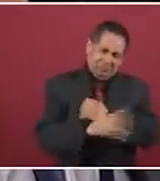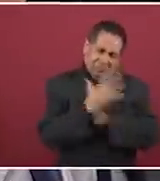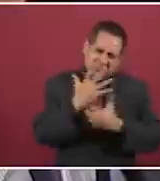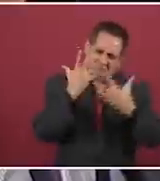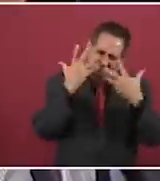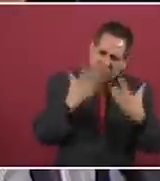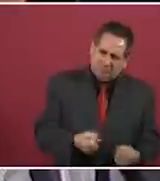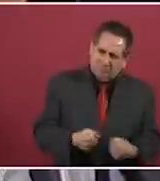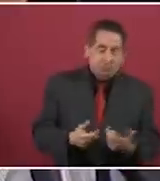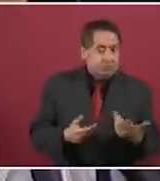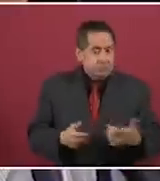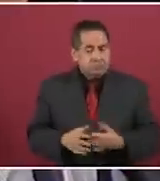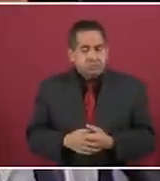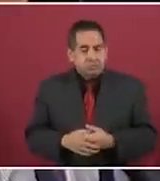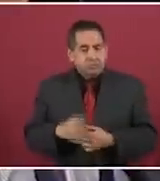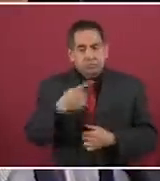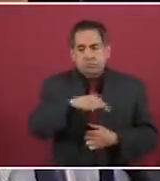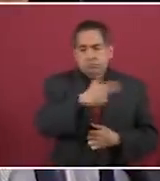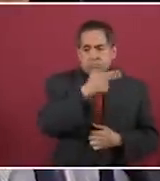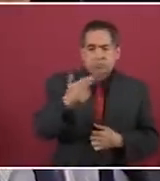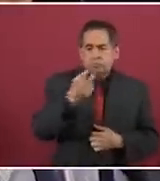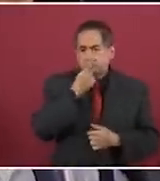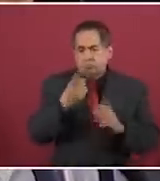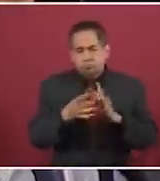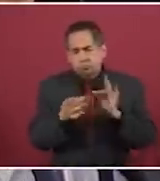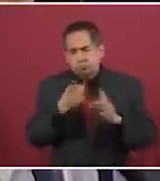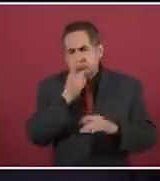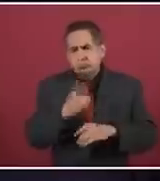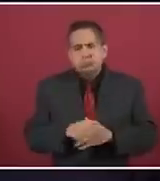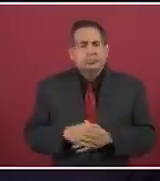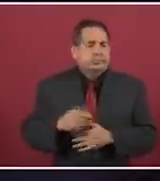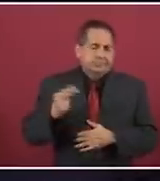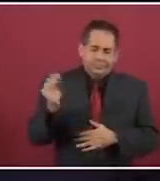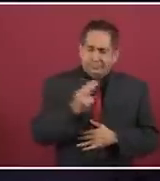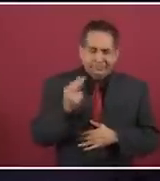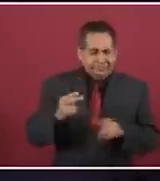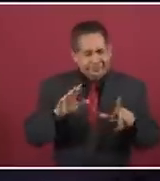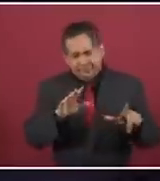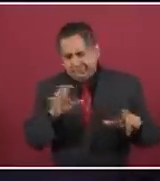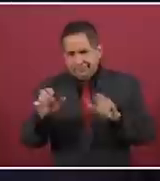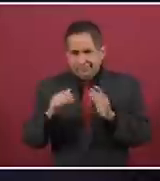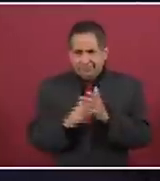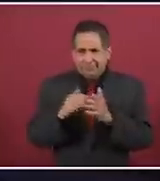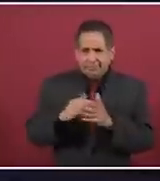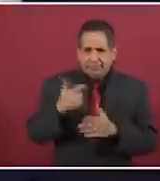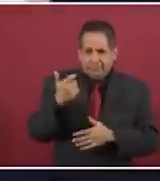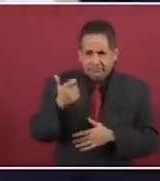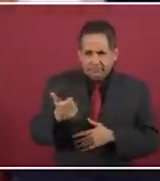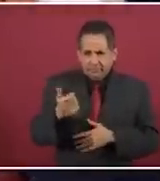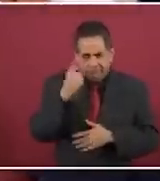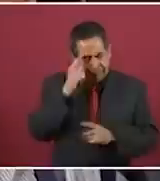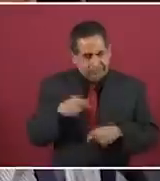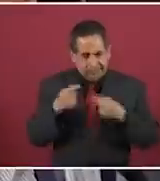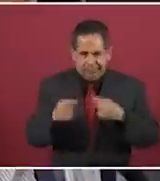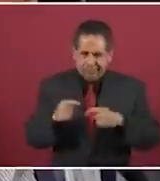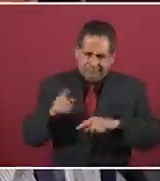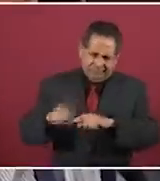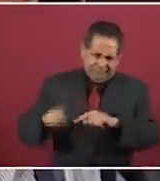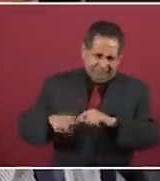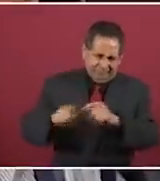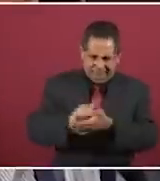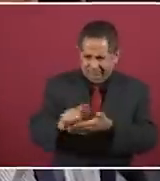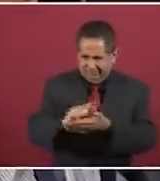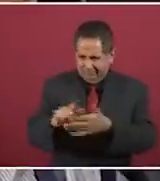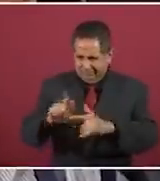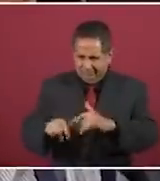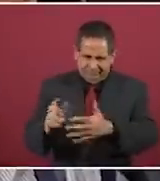un comentario del sector hotelero que dice que se requieren 700 millones de pesos para enfrentar este